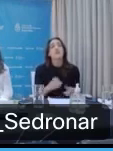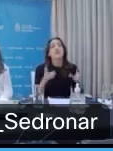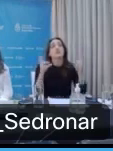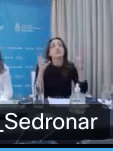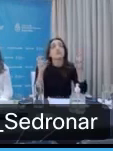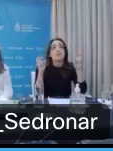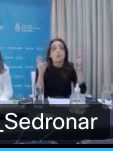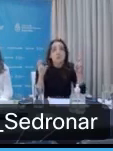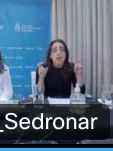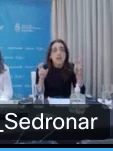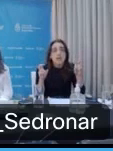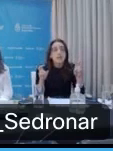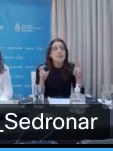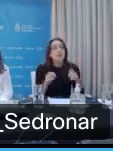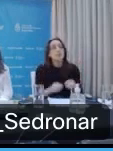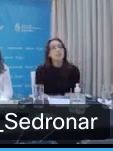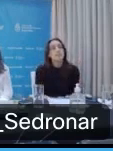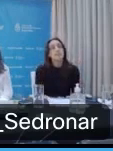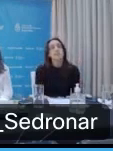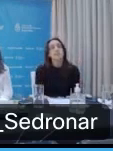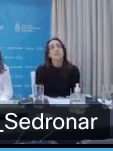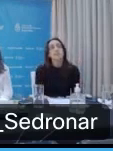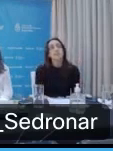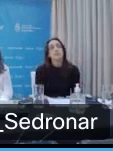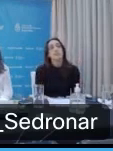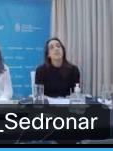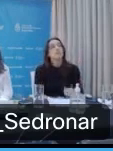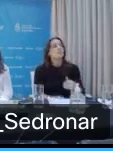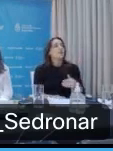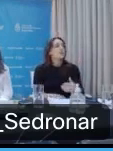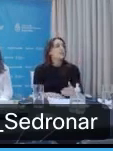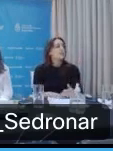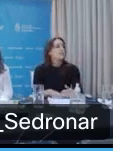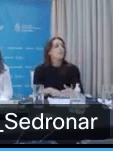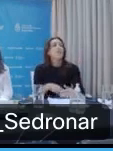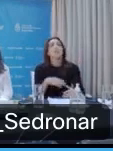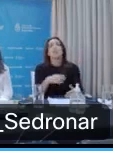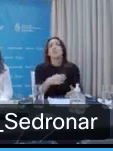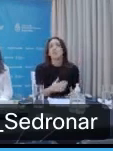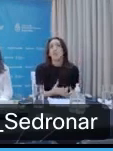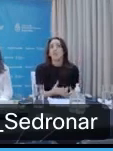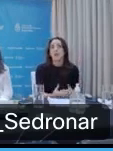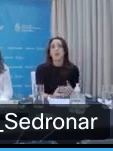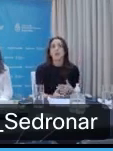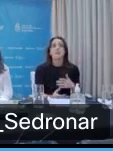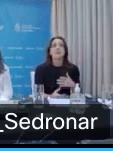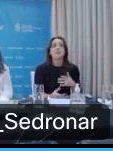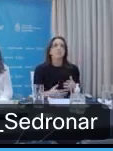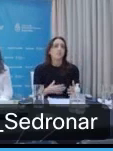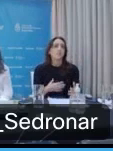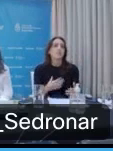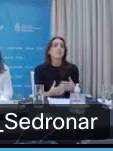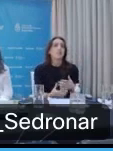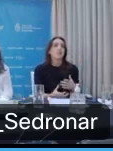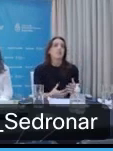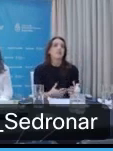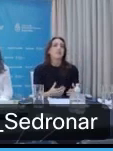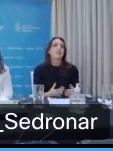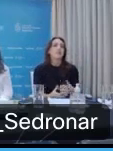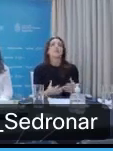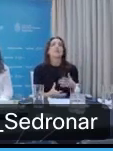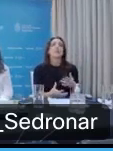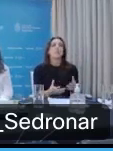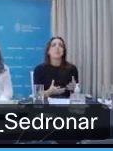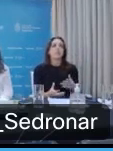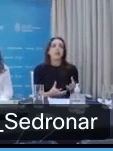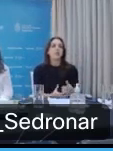porque tiene que ver con su naturalidad, entre comillas, ¿no?, con los rituales de iniciación, con la cultura del aguante, ¿no? Entonces parece que